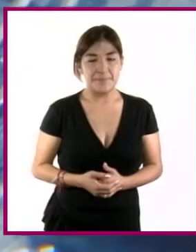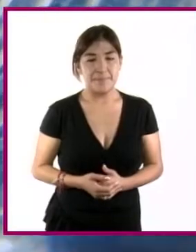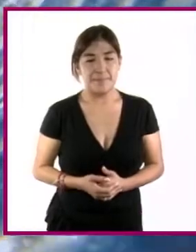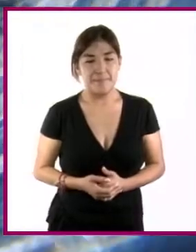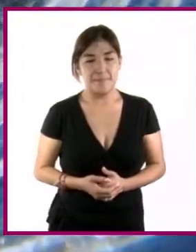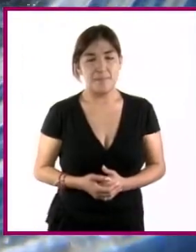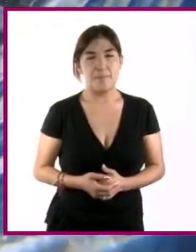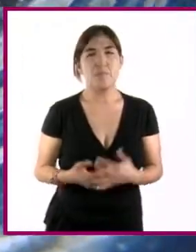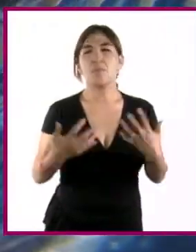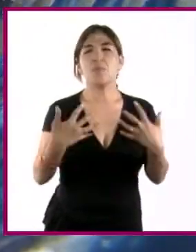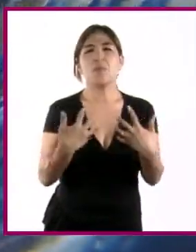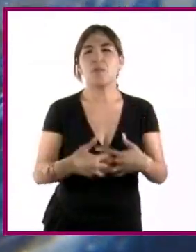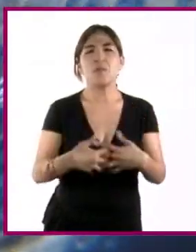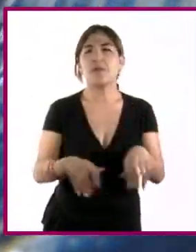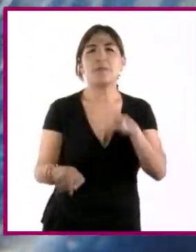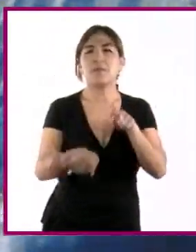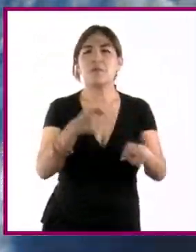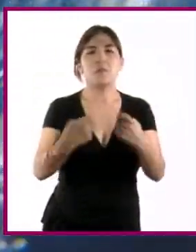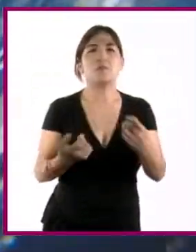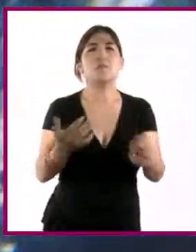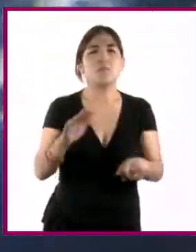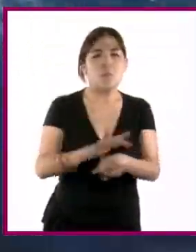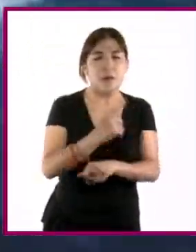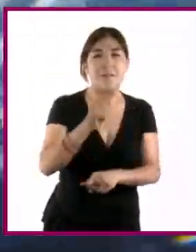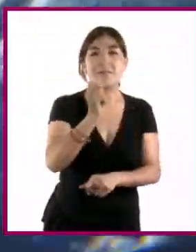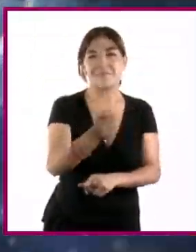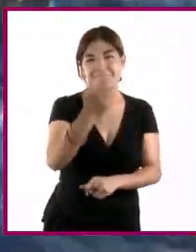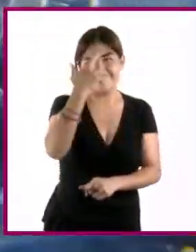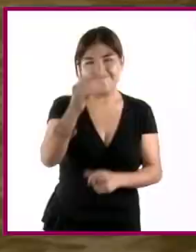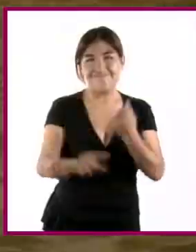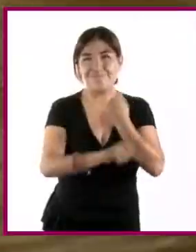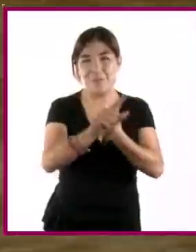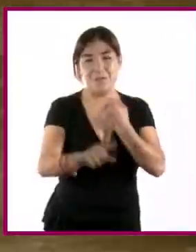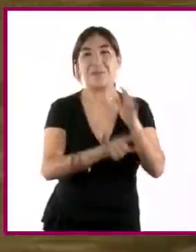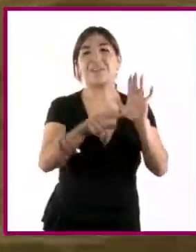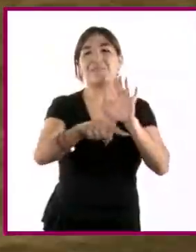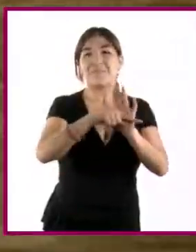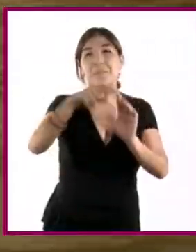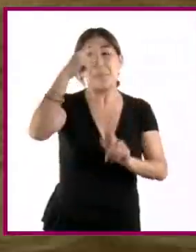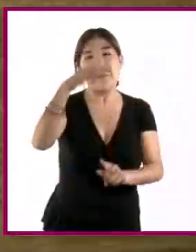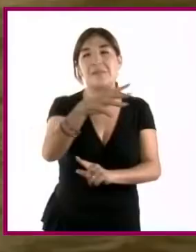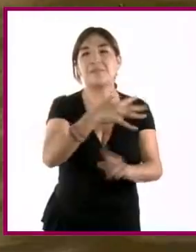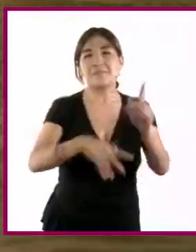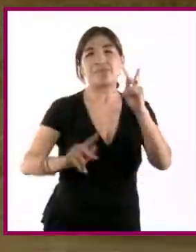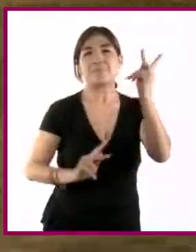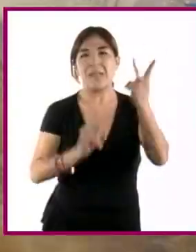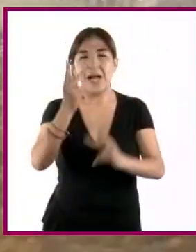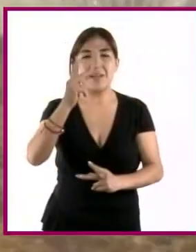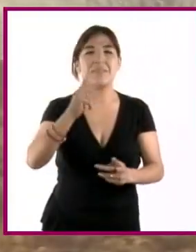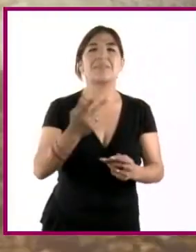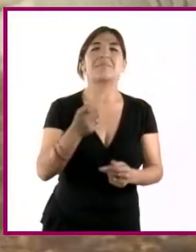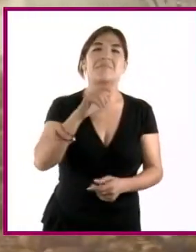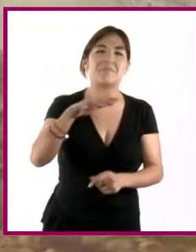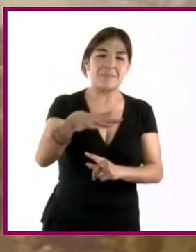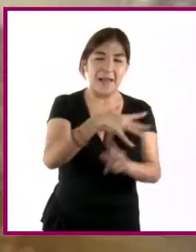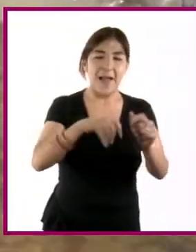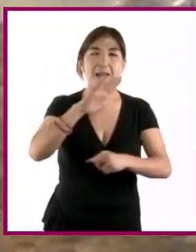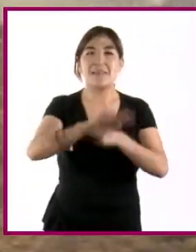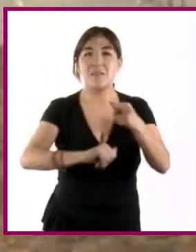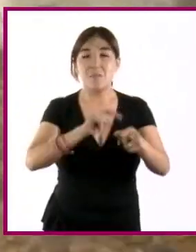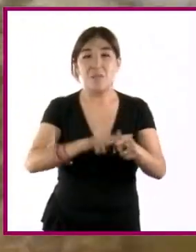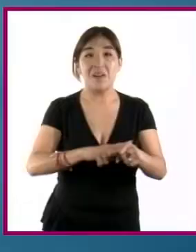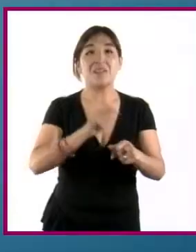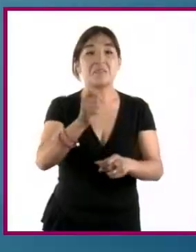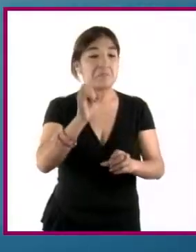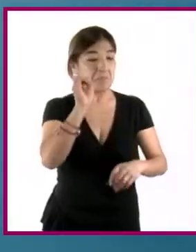de plástico se corresponde con los efectos negativos al medio ambiente, ya que actualmente se vierten 8 millones de toneladas